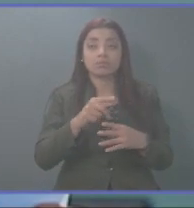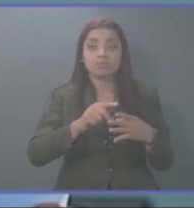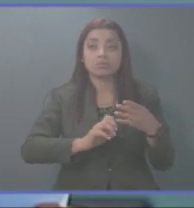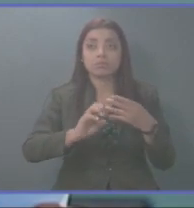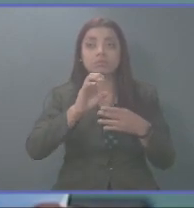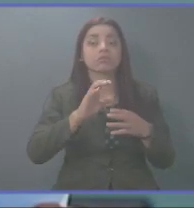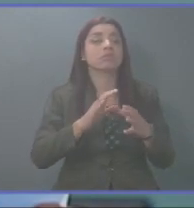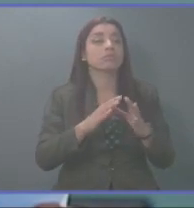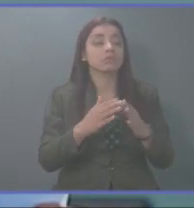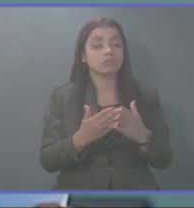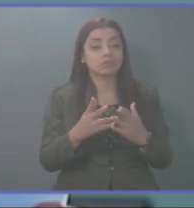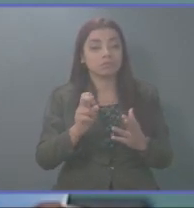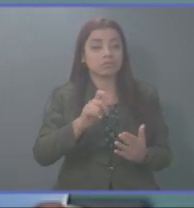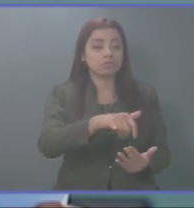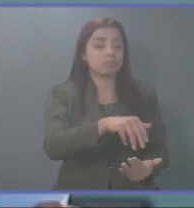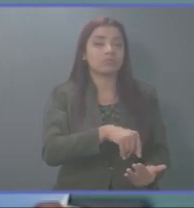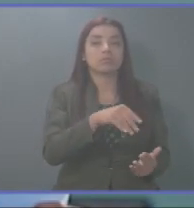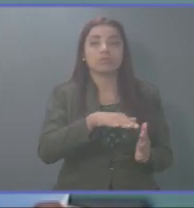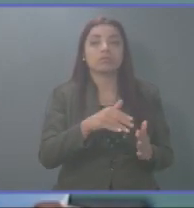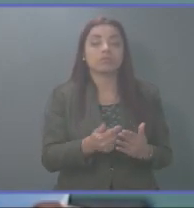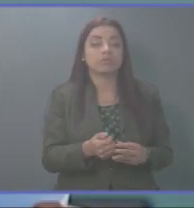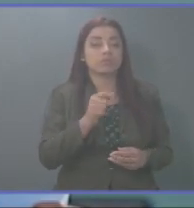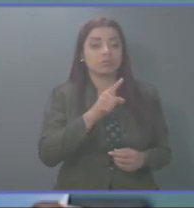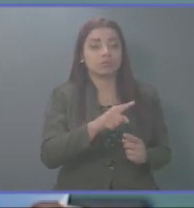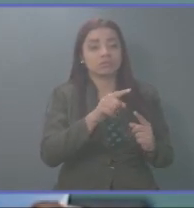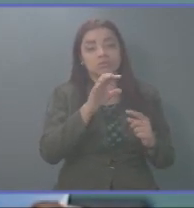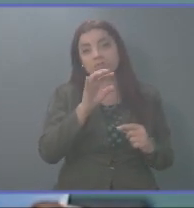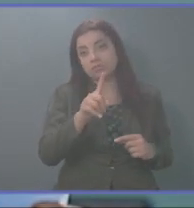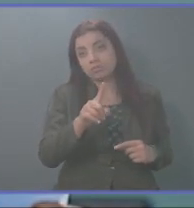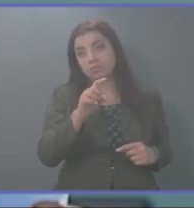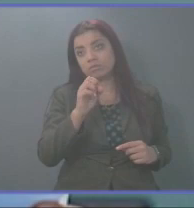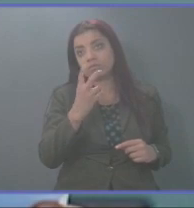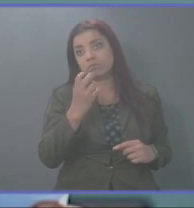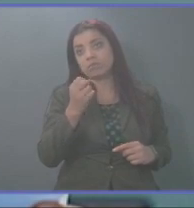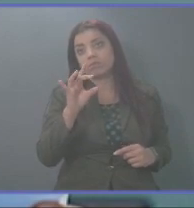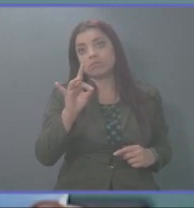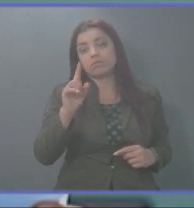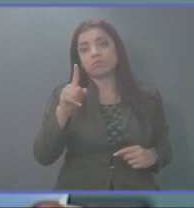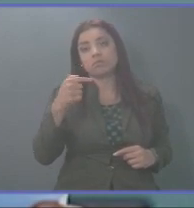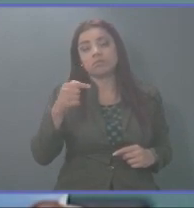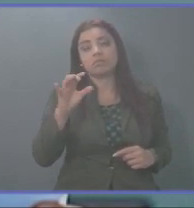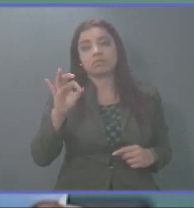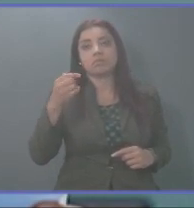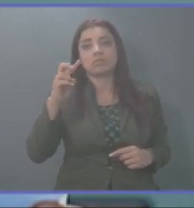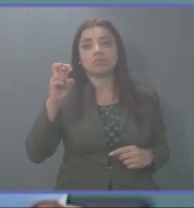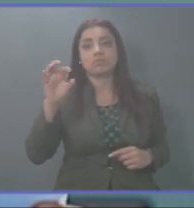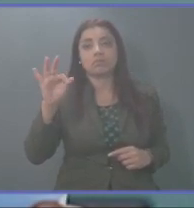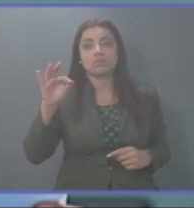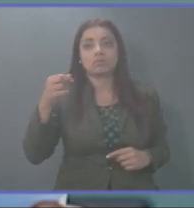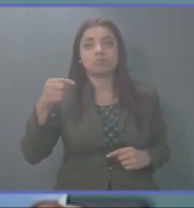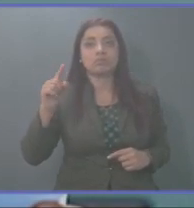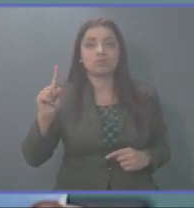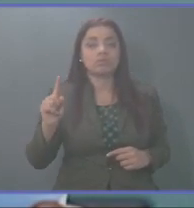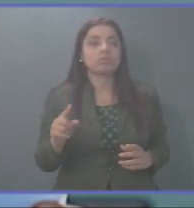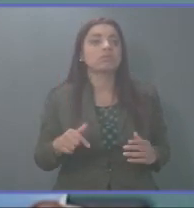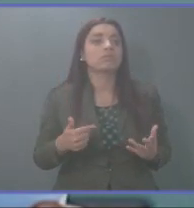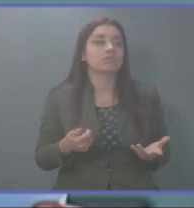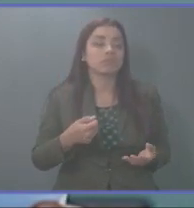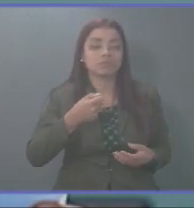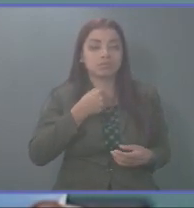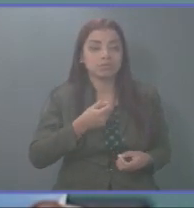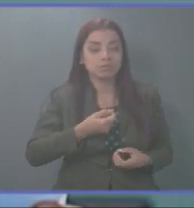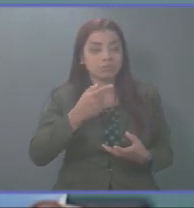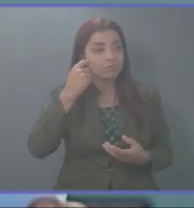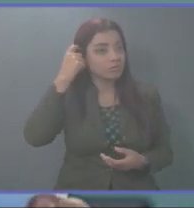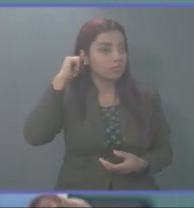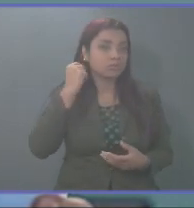Constitucionales se refiere a los expedientes 1, número 1281-9-2019-1, que contiene iniciativa